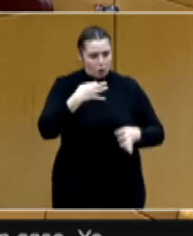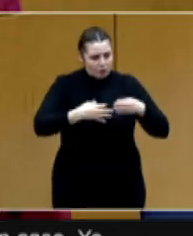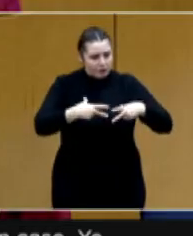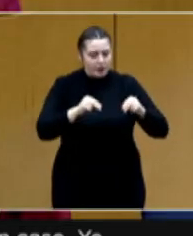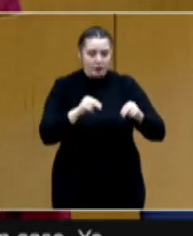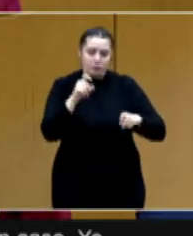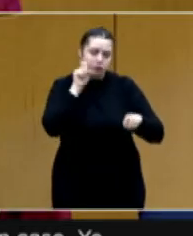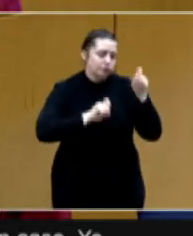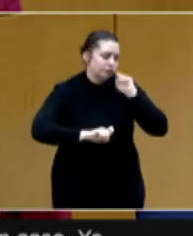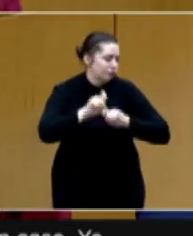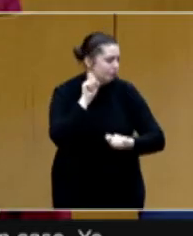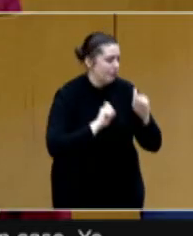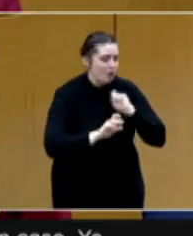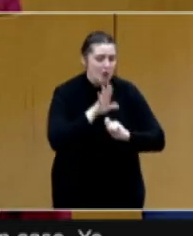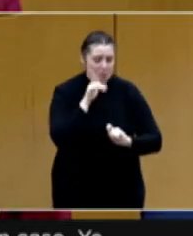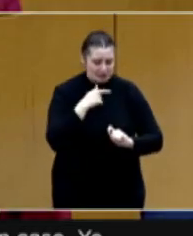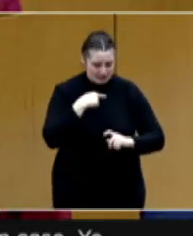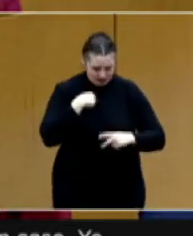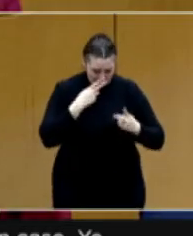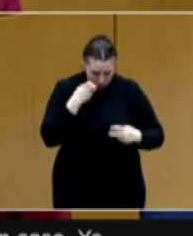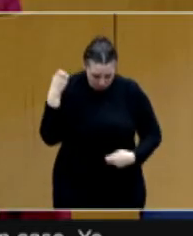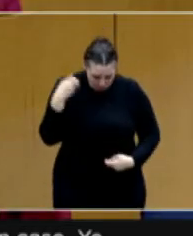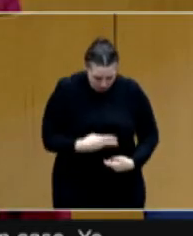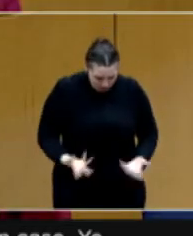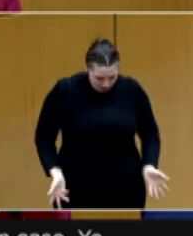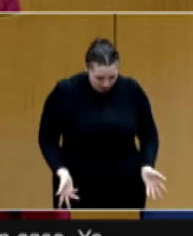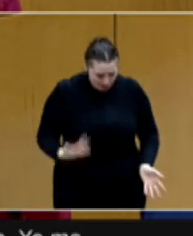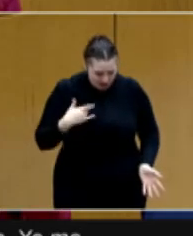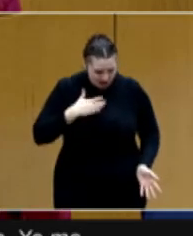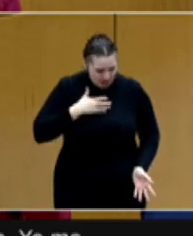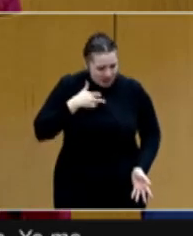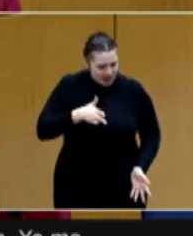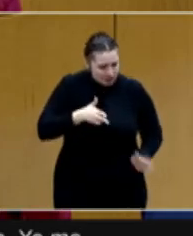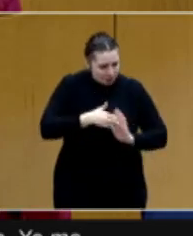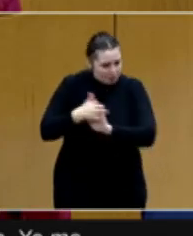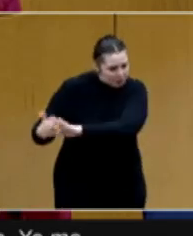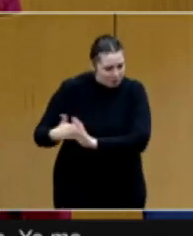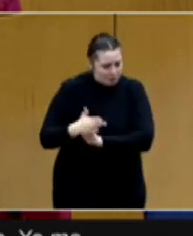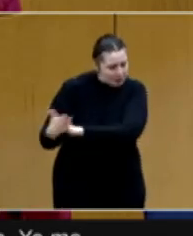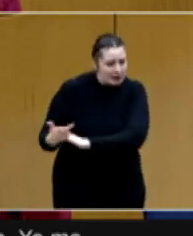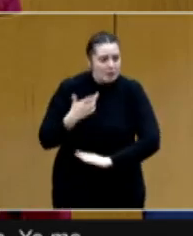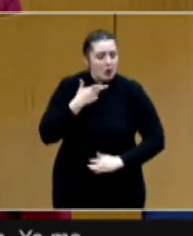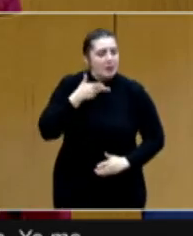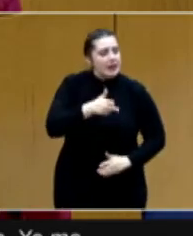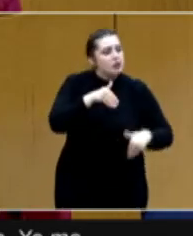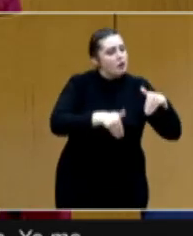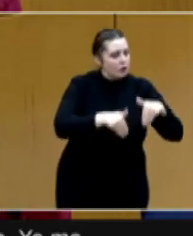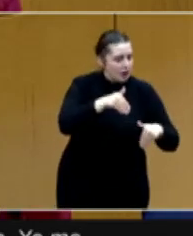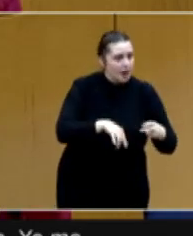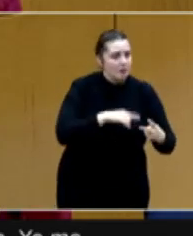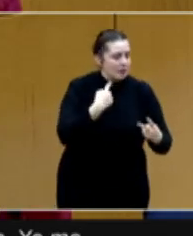porque me sentí inútil y luego todos los derechos que me quitaba el derecho a votar